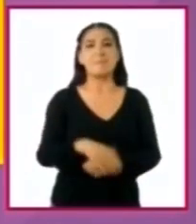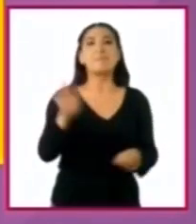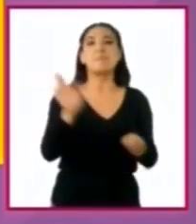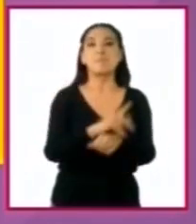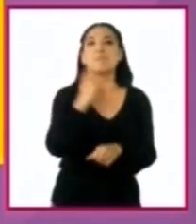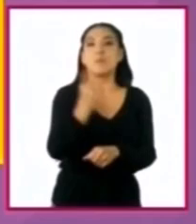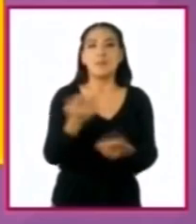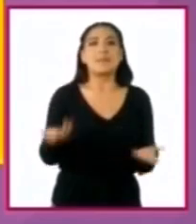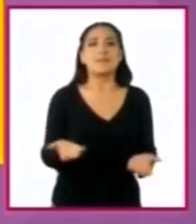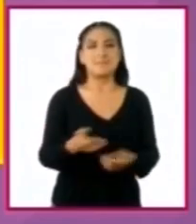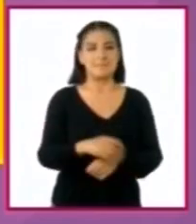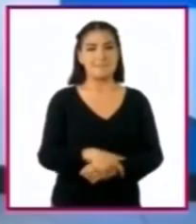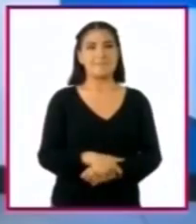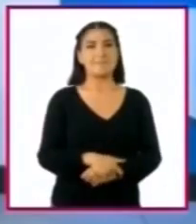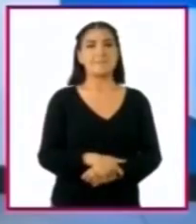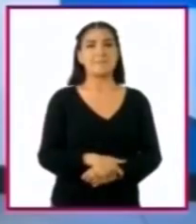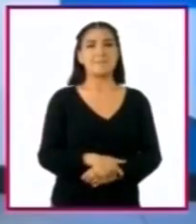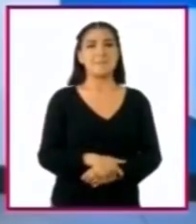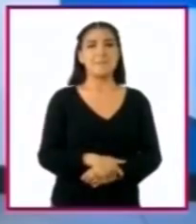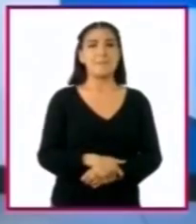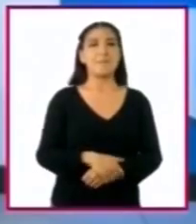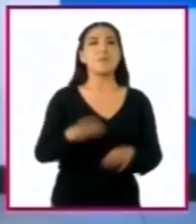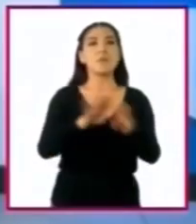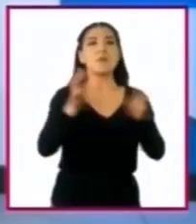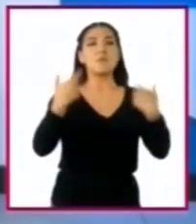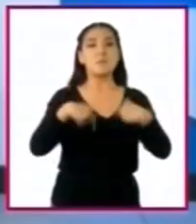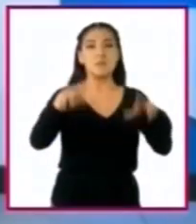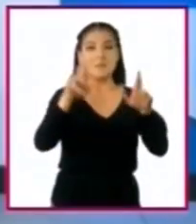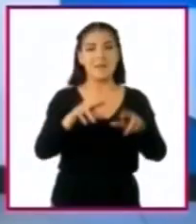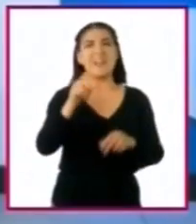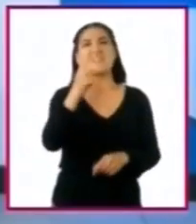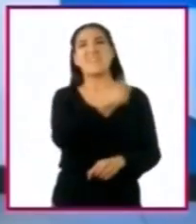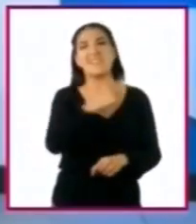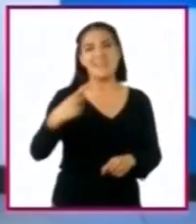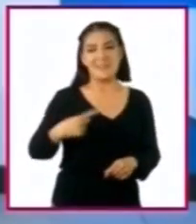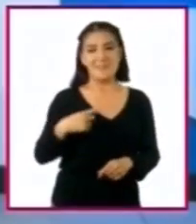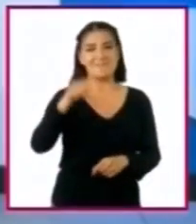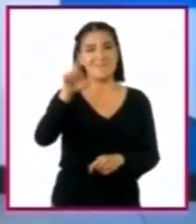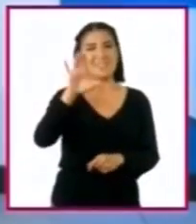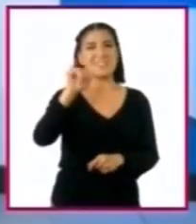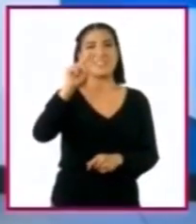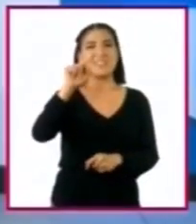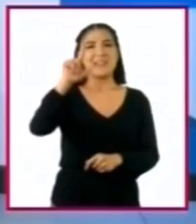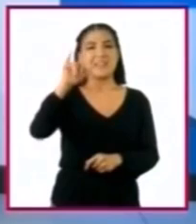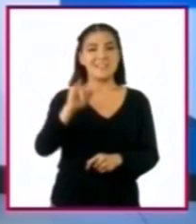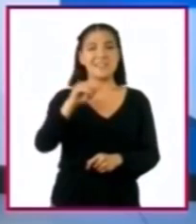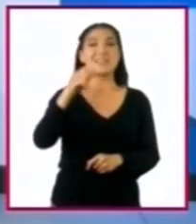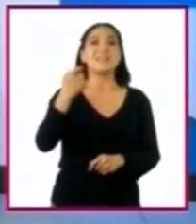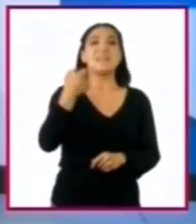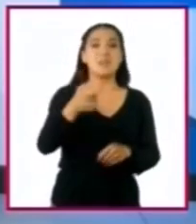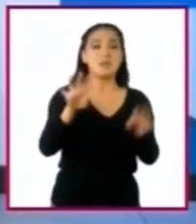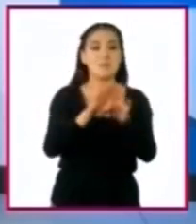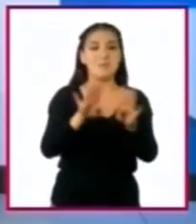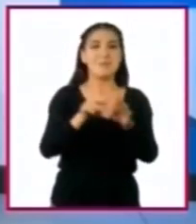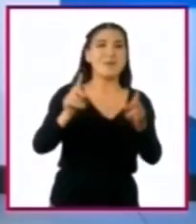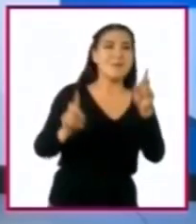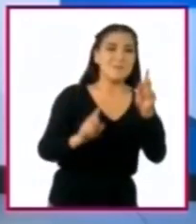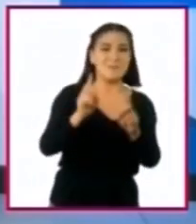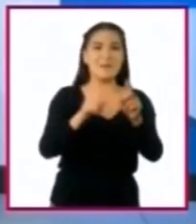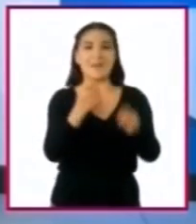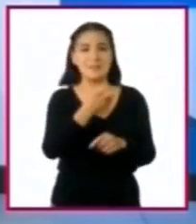qué? Por representar una deuda para Citlali o un saldo en contra, las cantidades